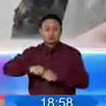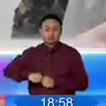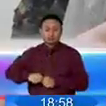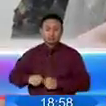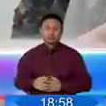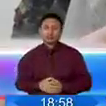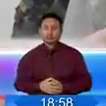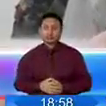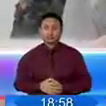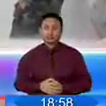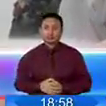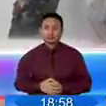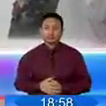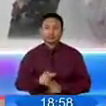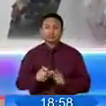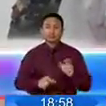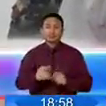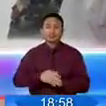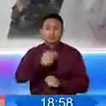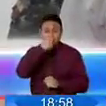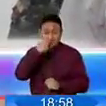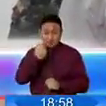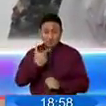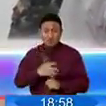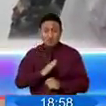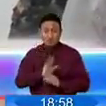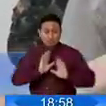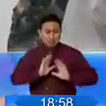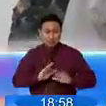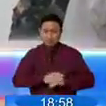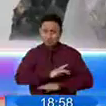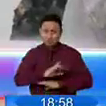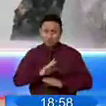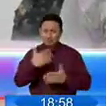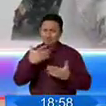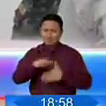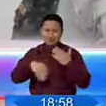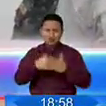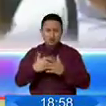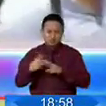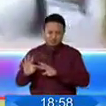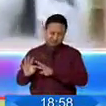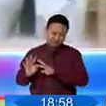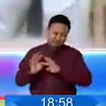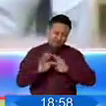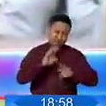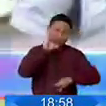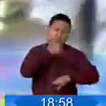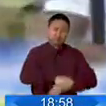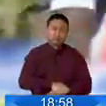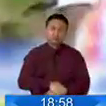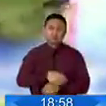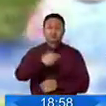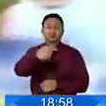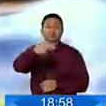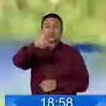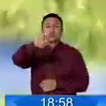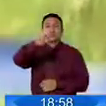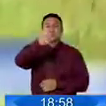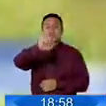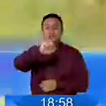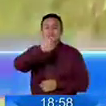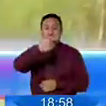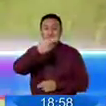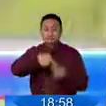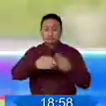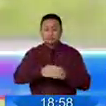estos narcodelincuentes no le vamos a dar tregua, vamos a ir con todo el peso del Estado. Guacho habría hecho los nexos con los